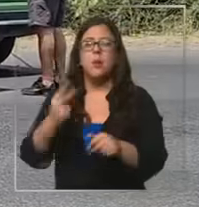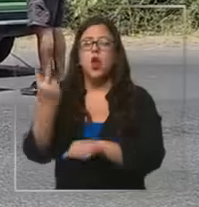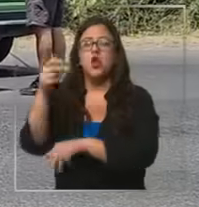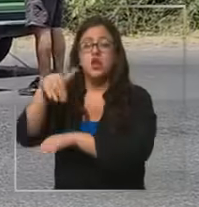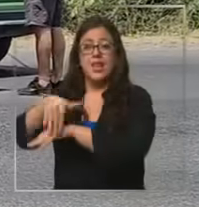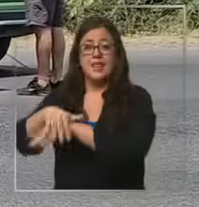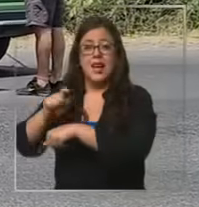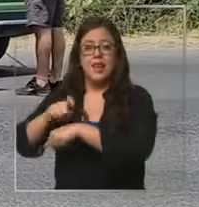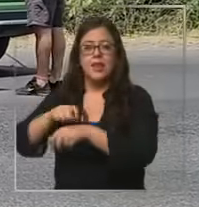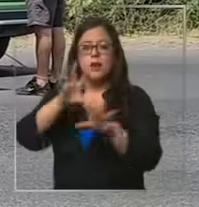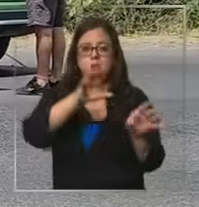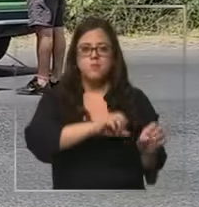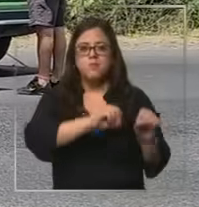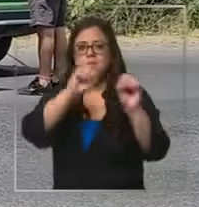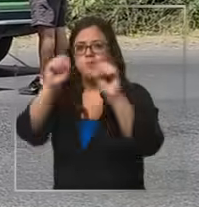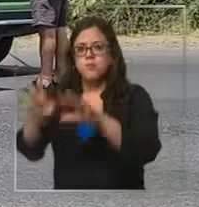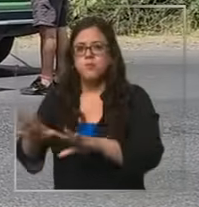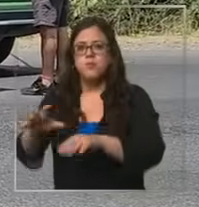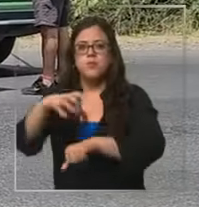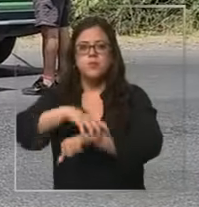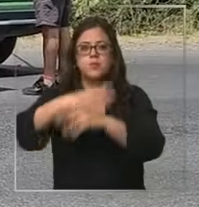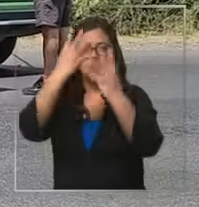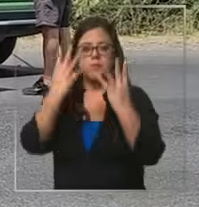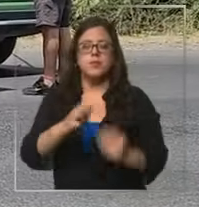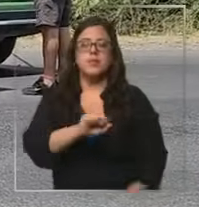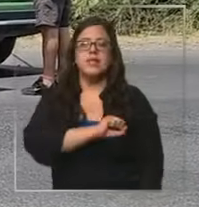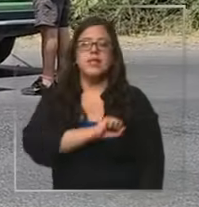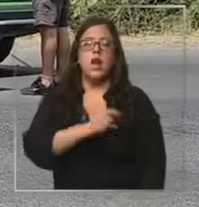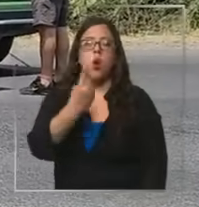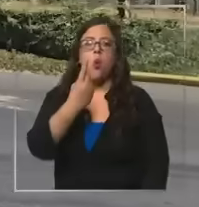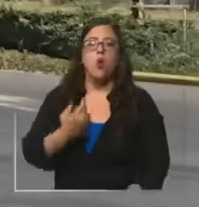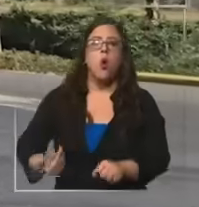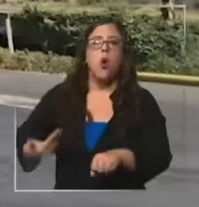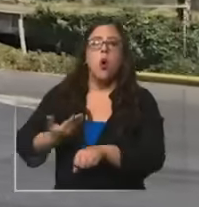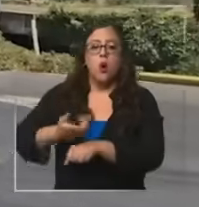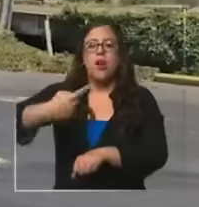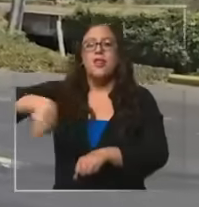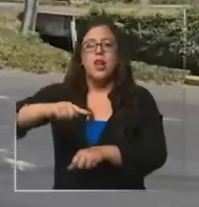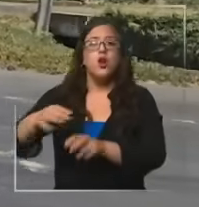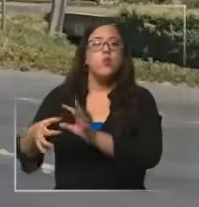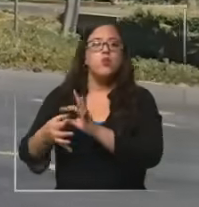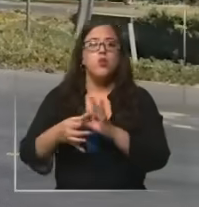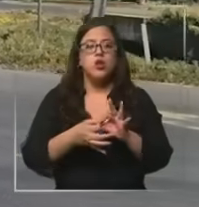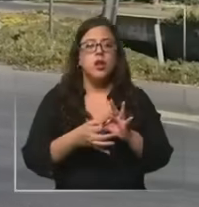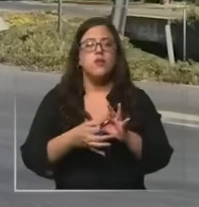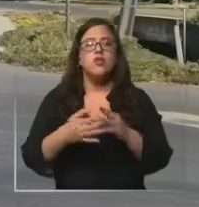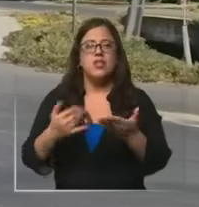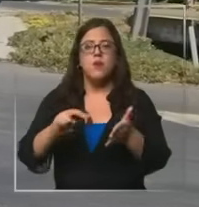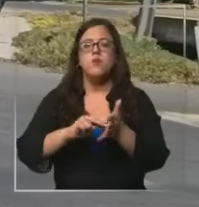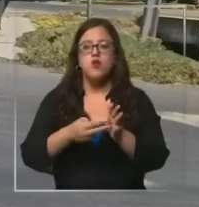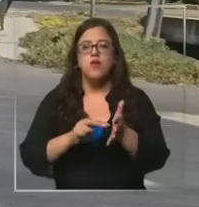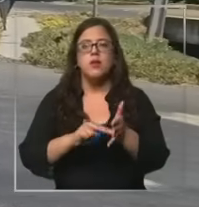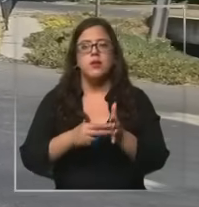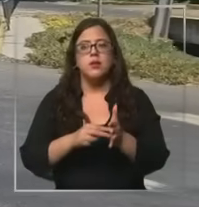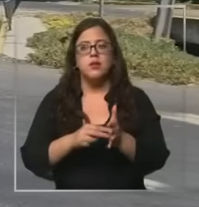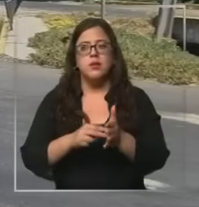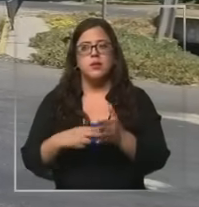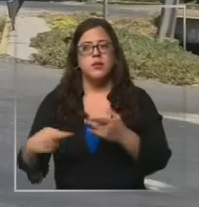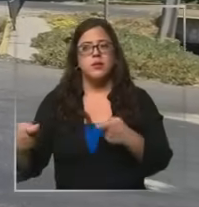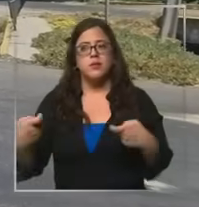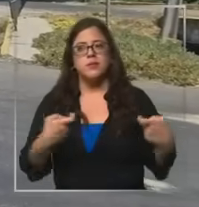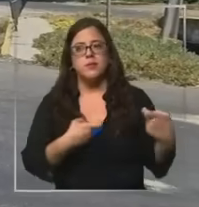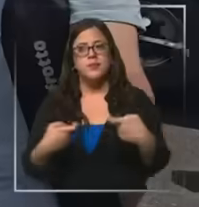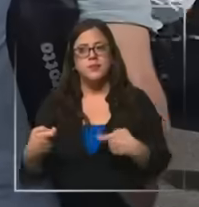estos individuos fueron trasladados hacia el penal Santiago 1 por petición de ellos mismos, dado que además mantienen problemas y rencillas